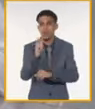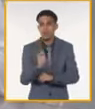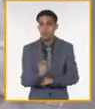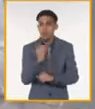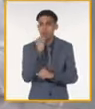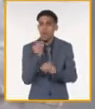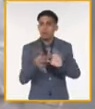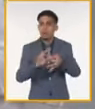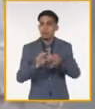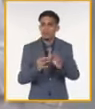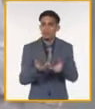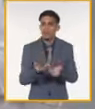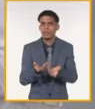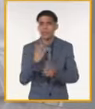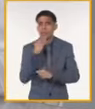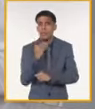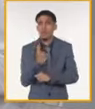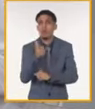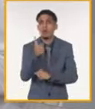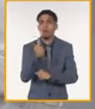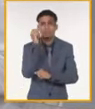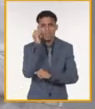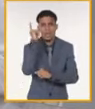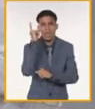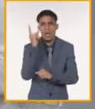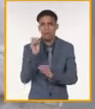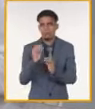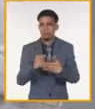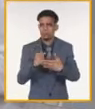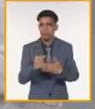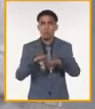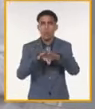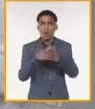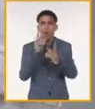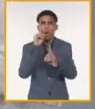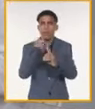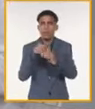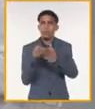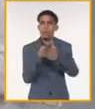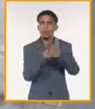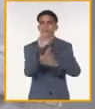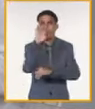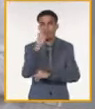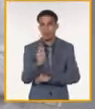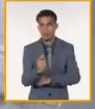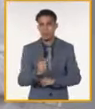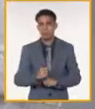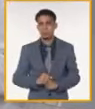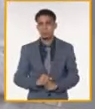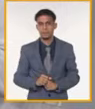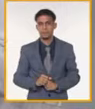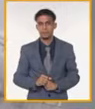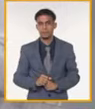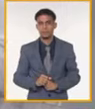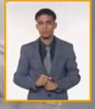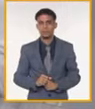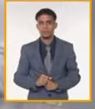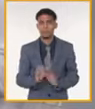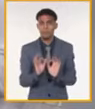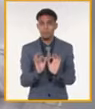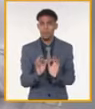encadenamientos para mejoras innovaciones o acceso a determinados recursos ese